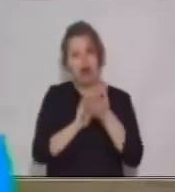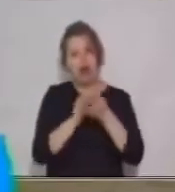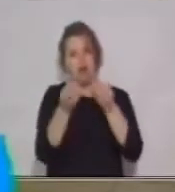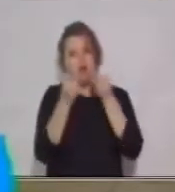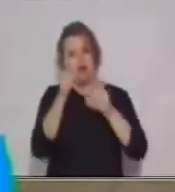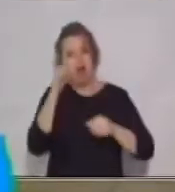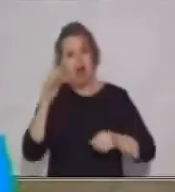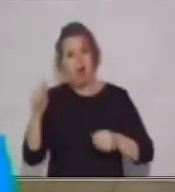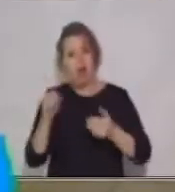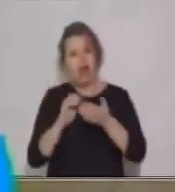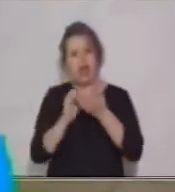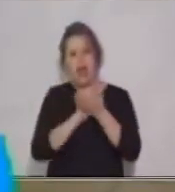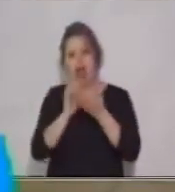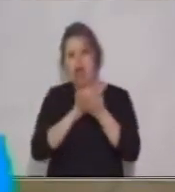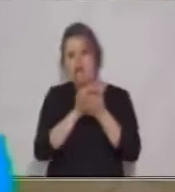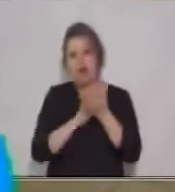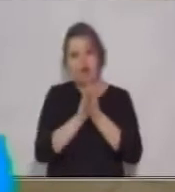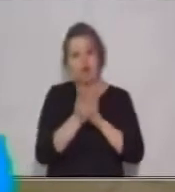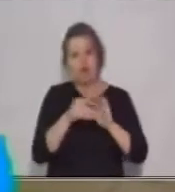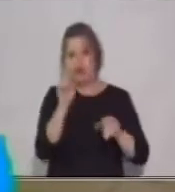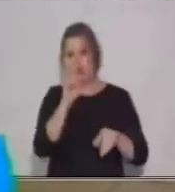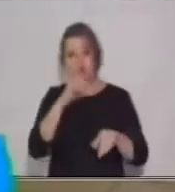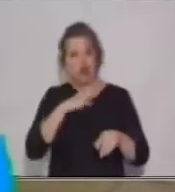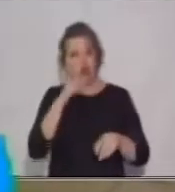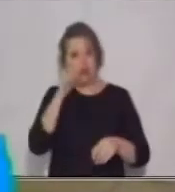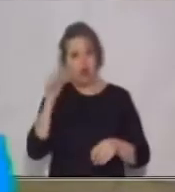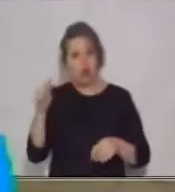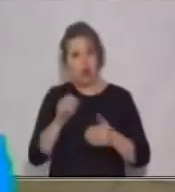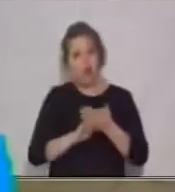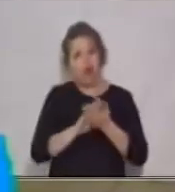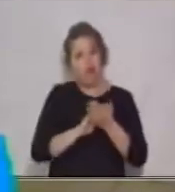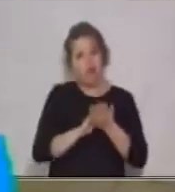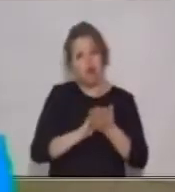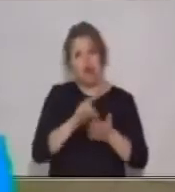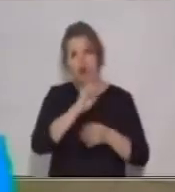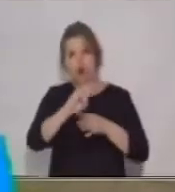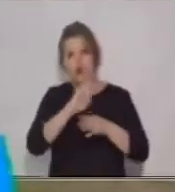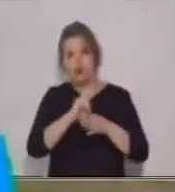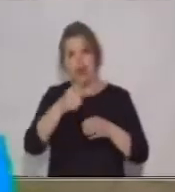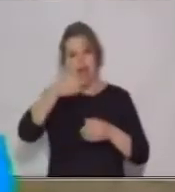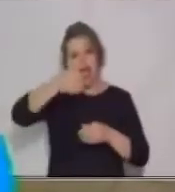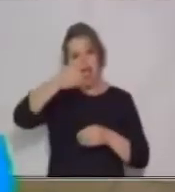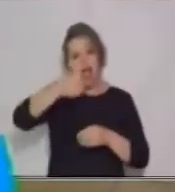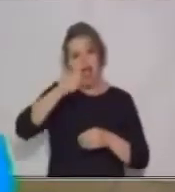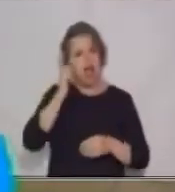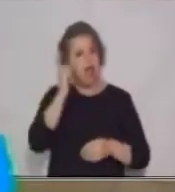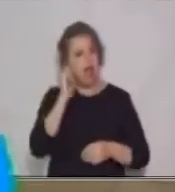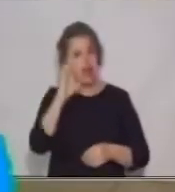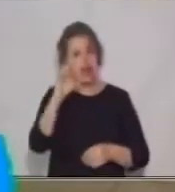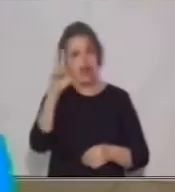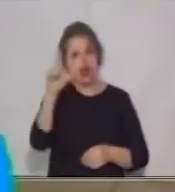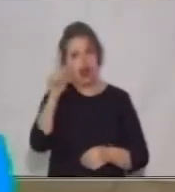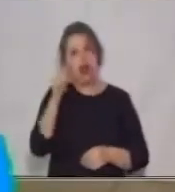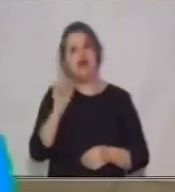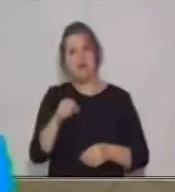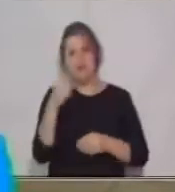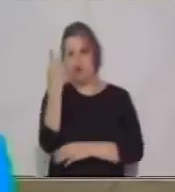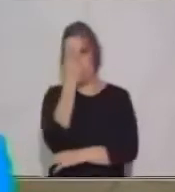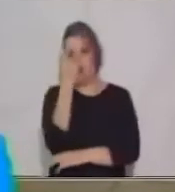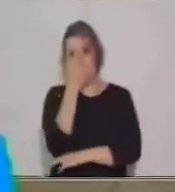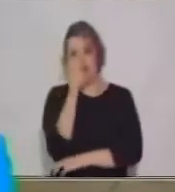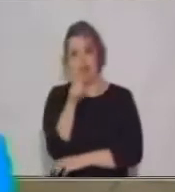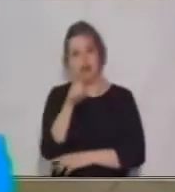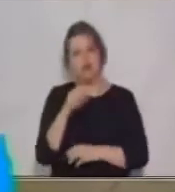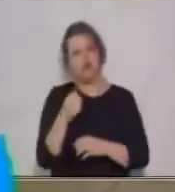abundante agua y jabón. Y si no tienes agua y jabón de manera inmediata, utiliza alcohol en gel. Lo importante es que sigas las